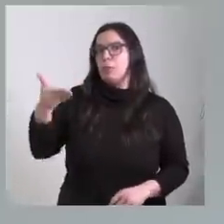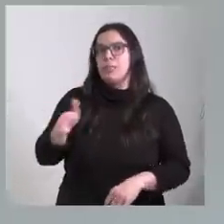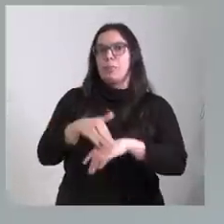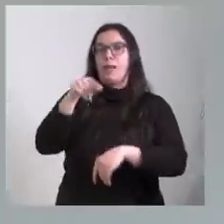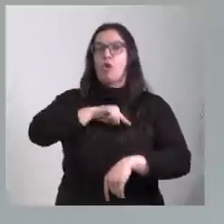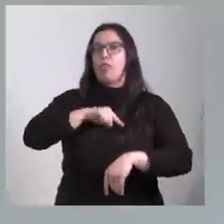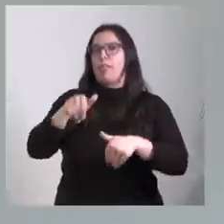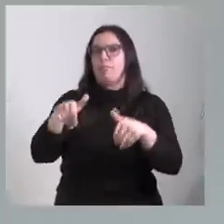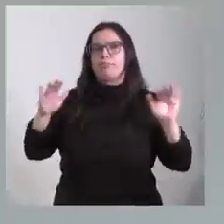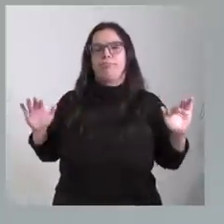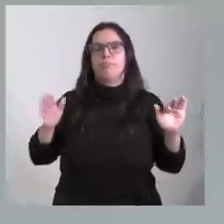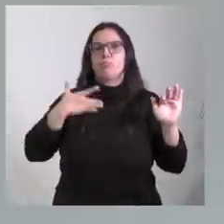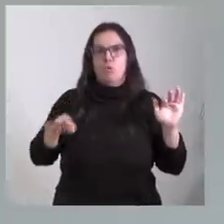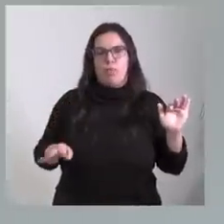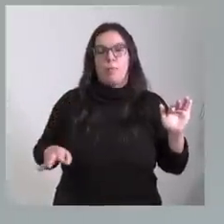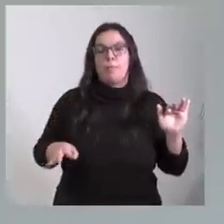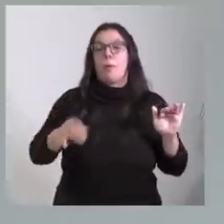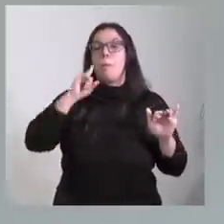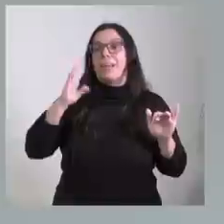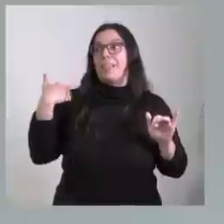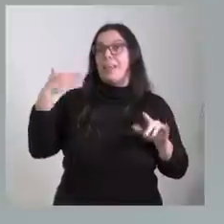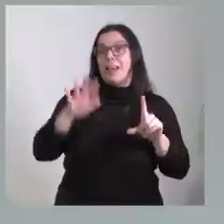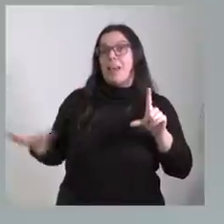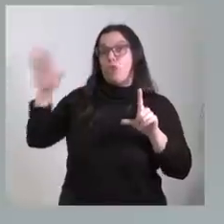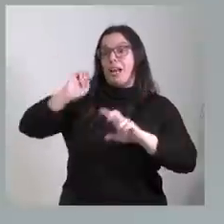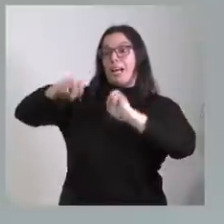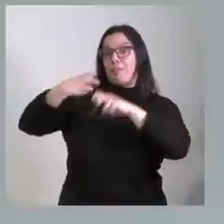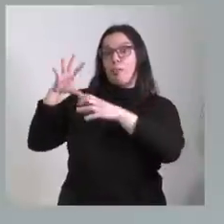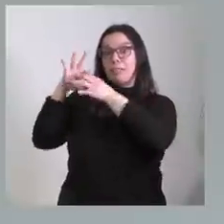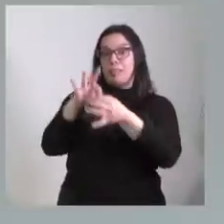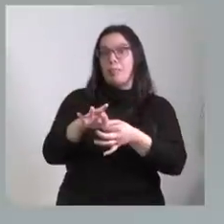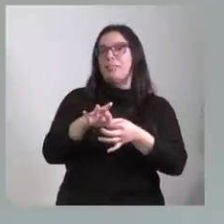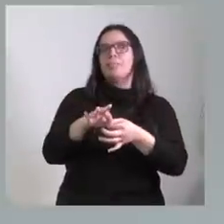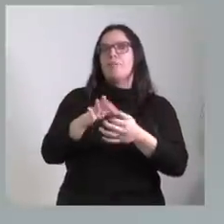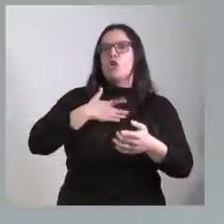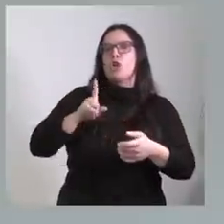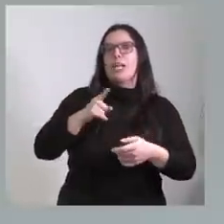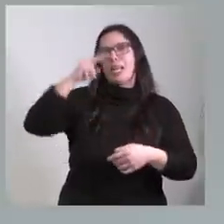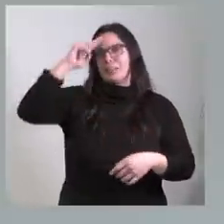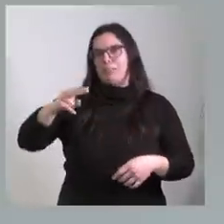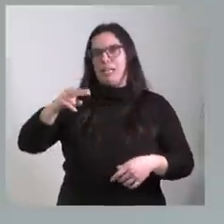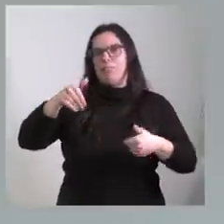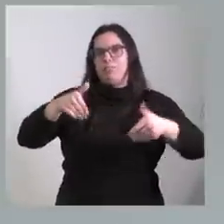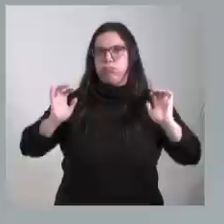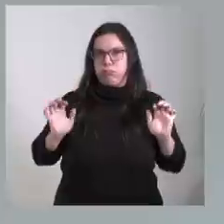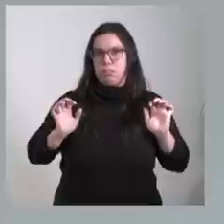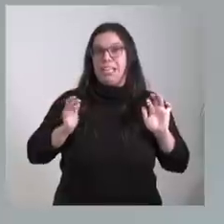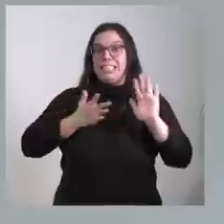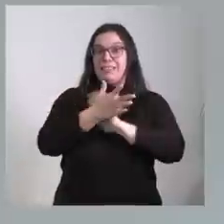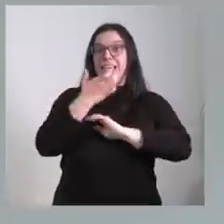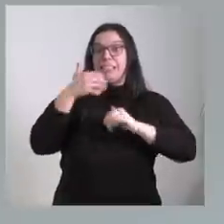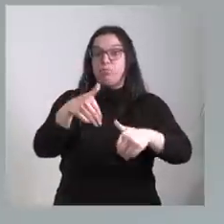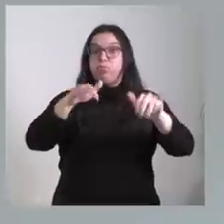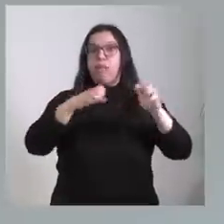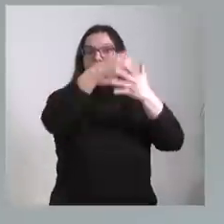parece que las últimas reformas a nivel nacional en esta materia iban en sentido contrario la de que existieran listas en el que se hicieran